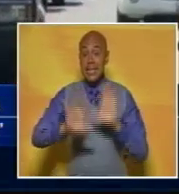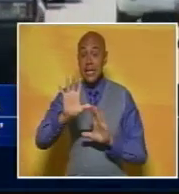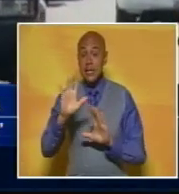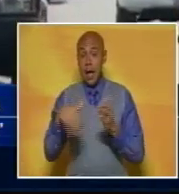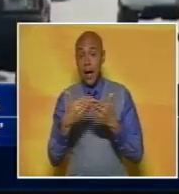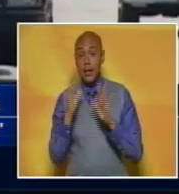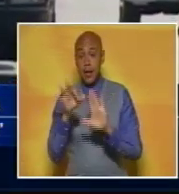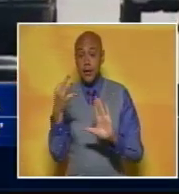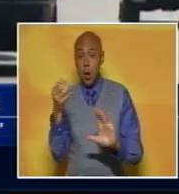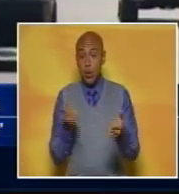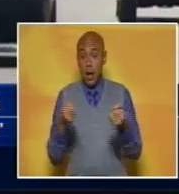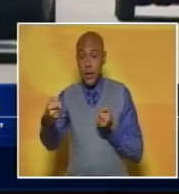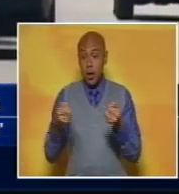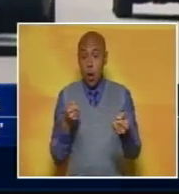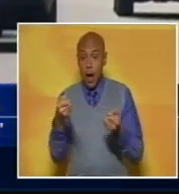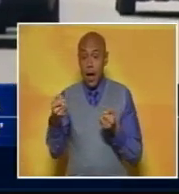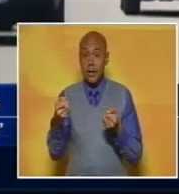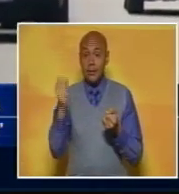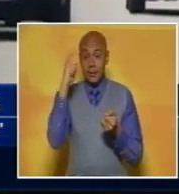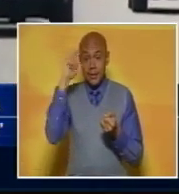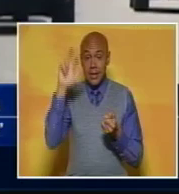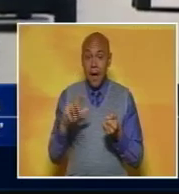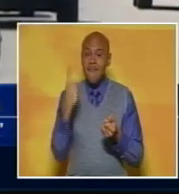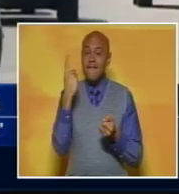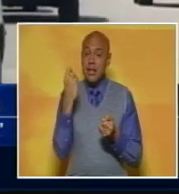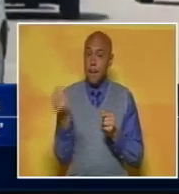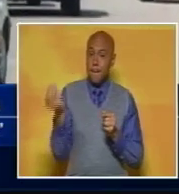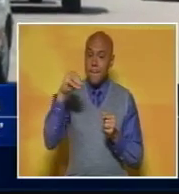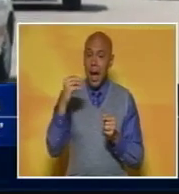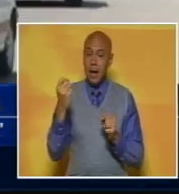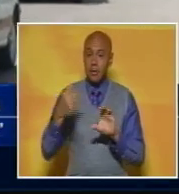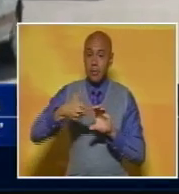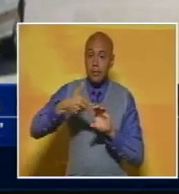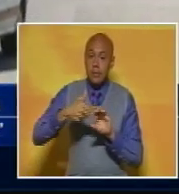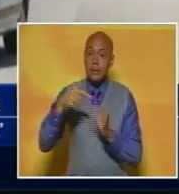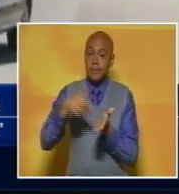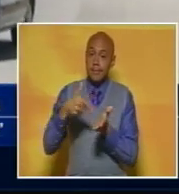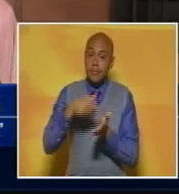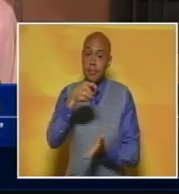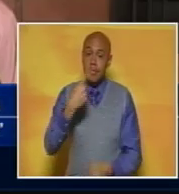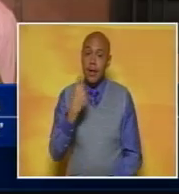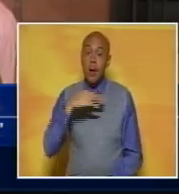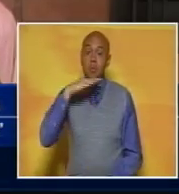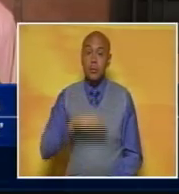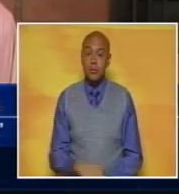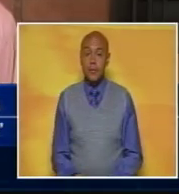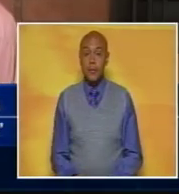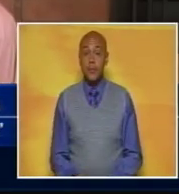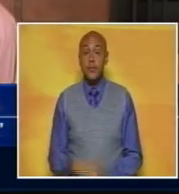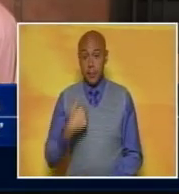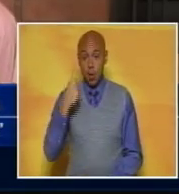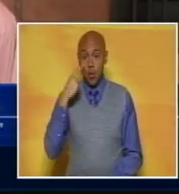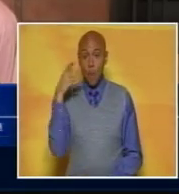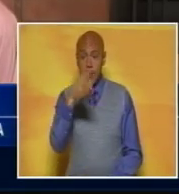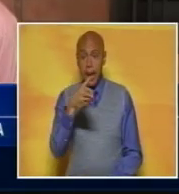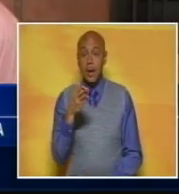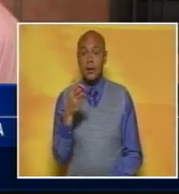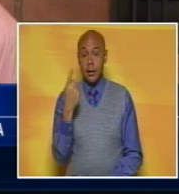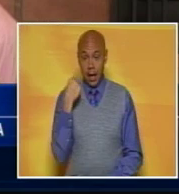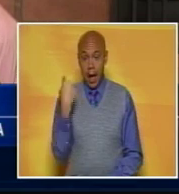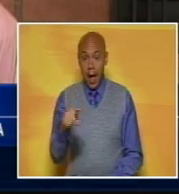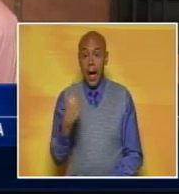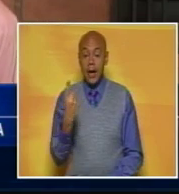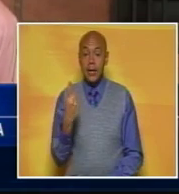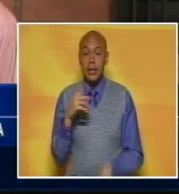o 18 gandolas diarias no son suficientes para cubrir la demanda de gasolina en el estado. Ustedes lo pueden ver en las estaciones, en las